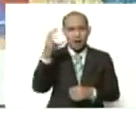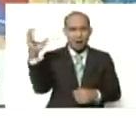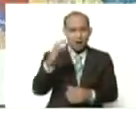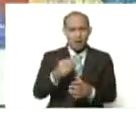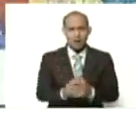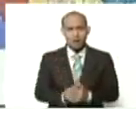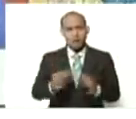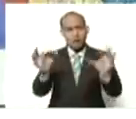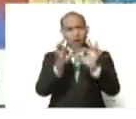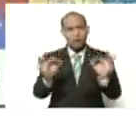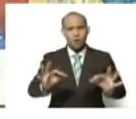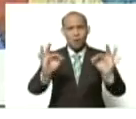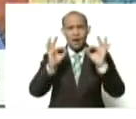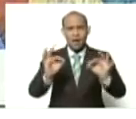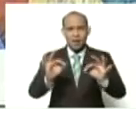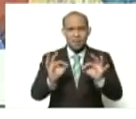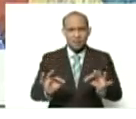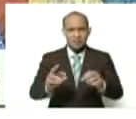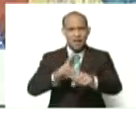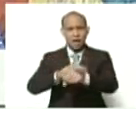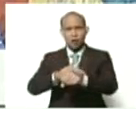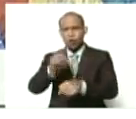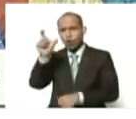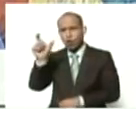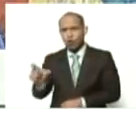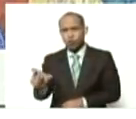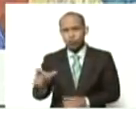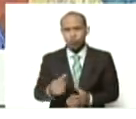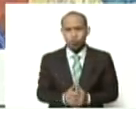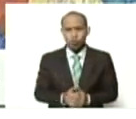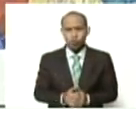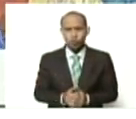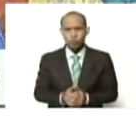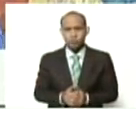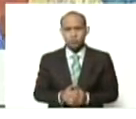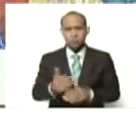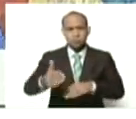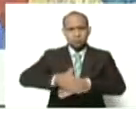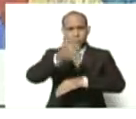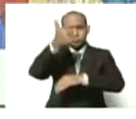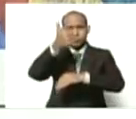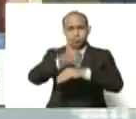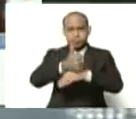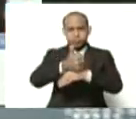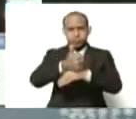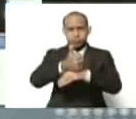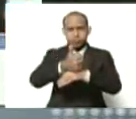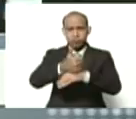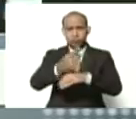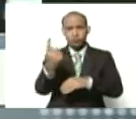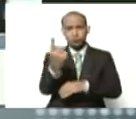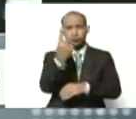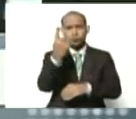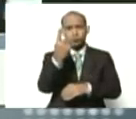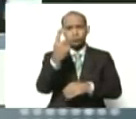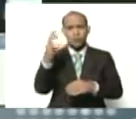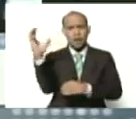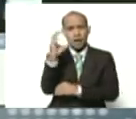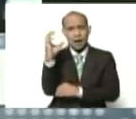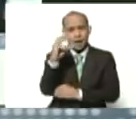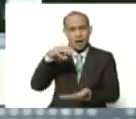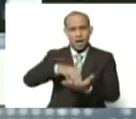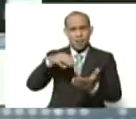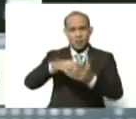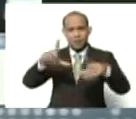especiales. Doctor Alvarado, autoridad única de Caracas, Miranda y La Guaira. Gobernador